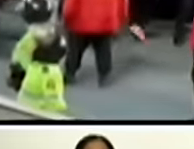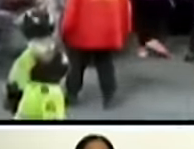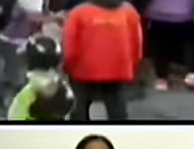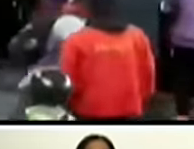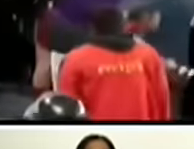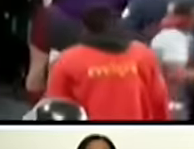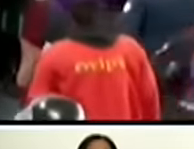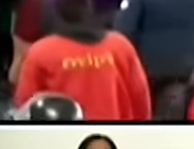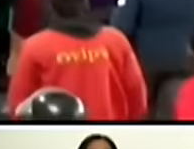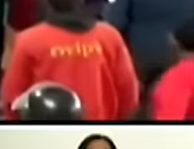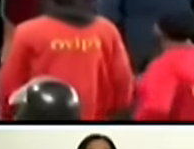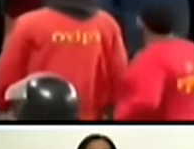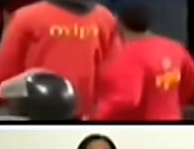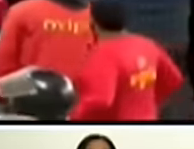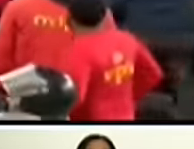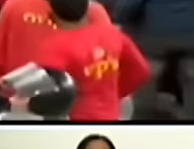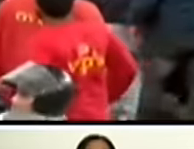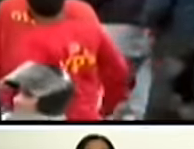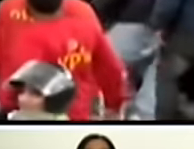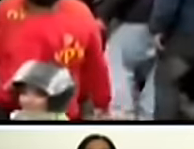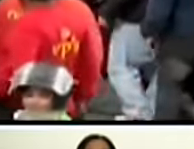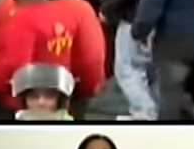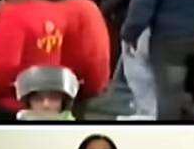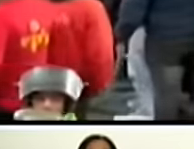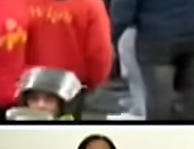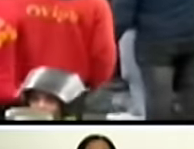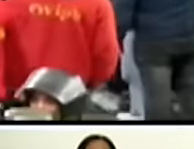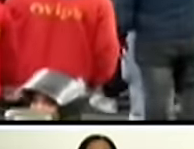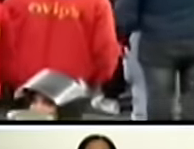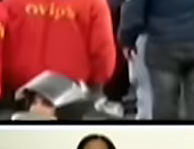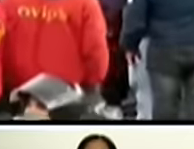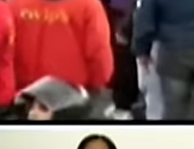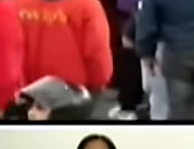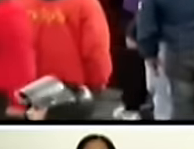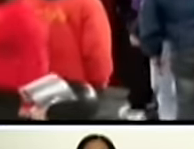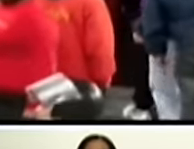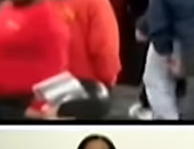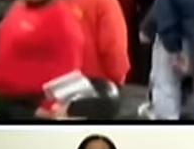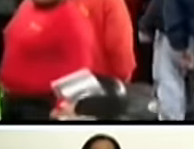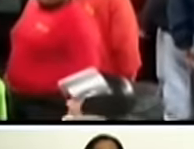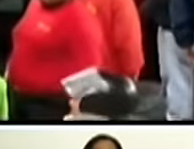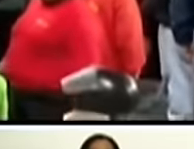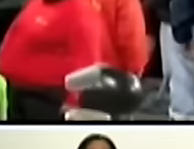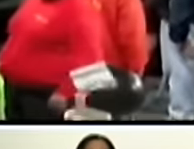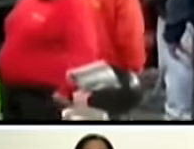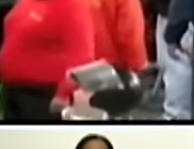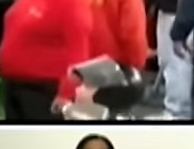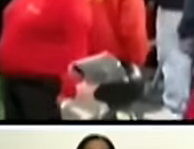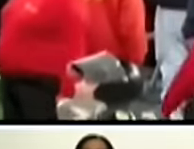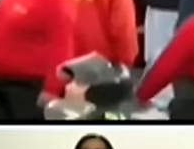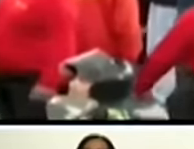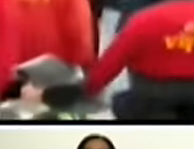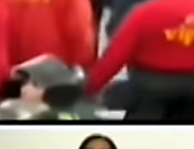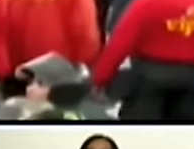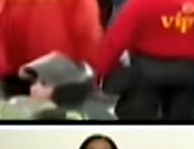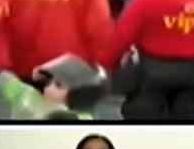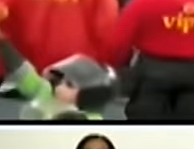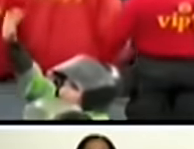atrás. La xenofobia, la envidia contra Venezuela, contra Bolívar, contra